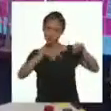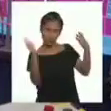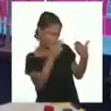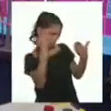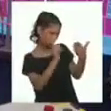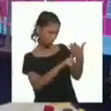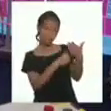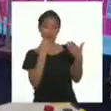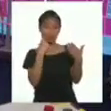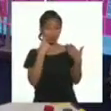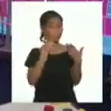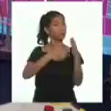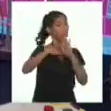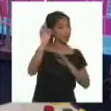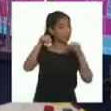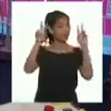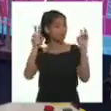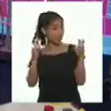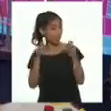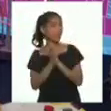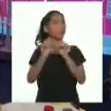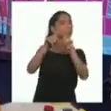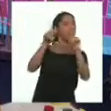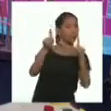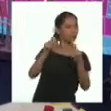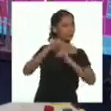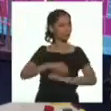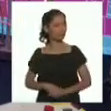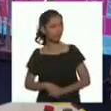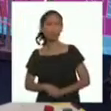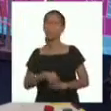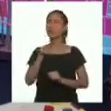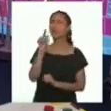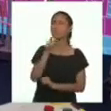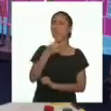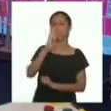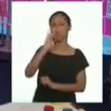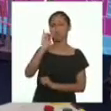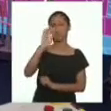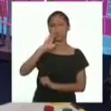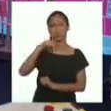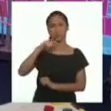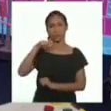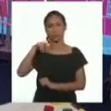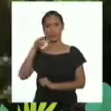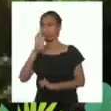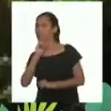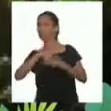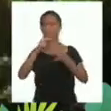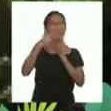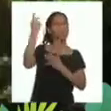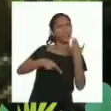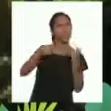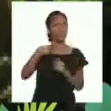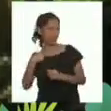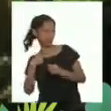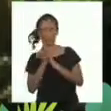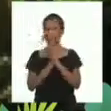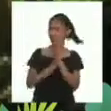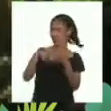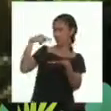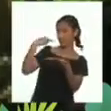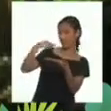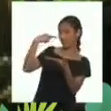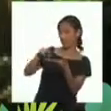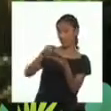hemos indagado y conocemos mejor este tema, te pregunto, ¿qué es para ti el bicentenario, Linda? Para mí es